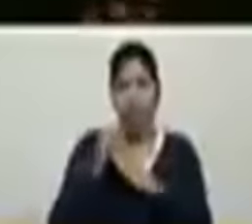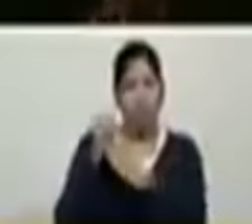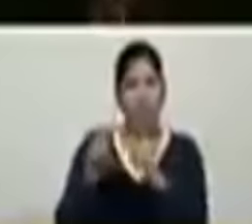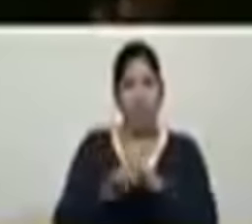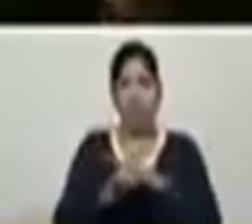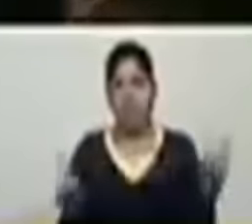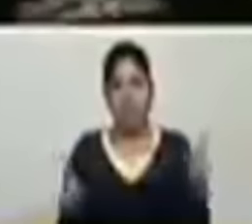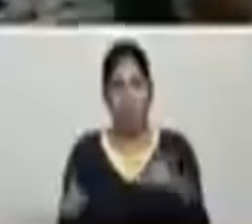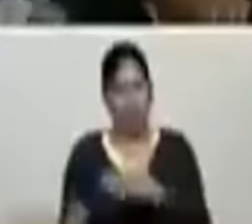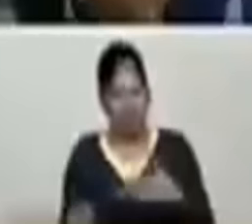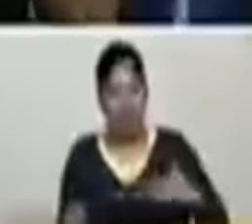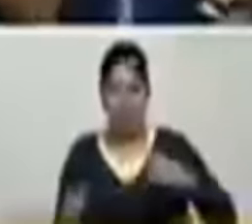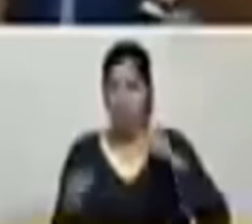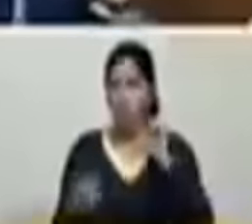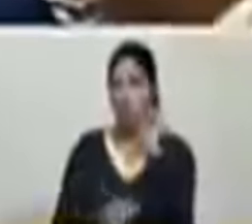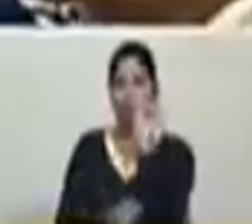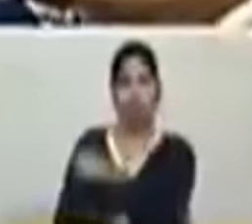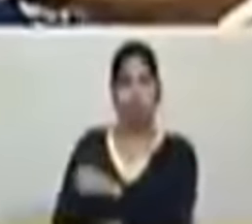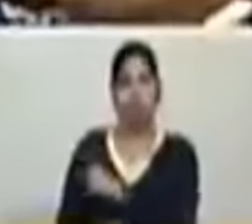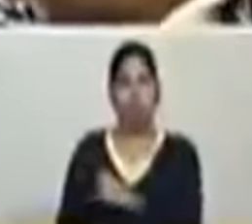inseguridad.